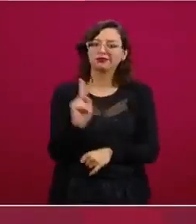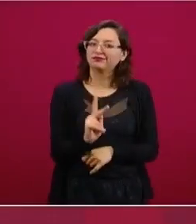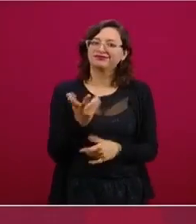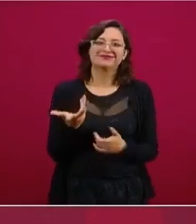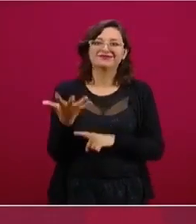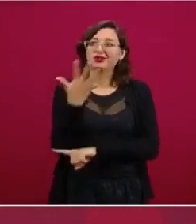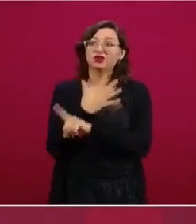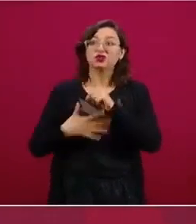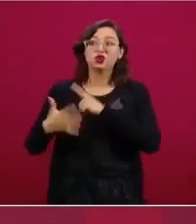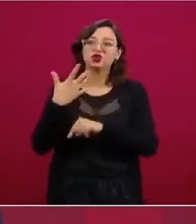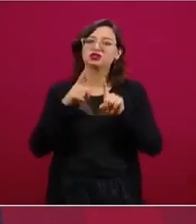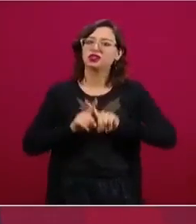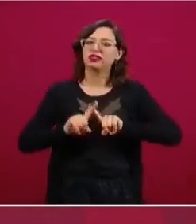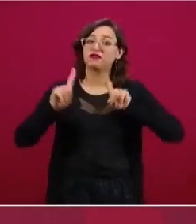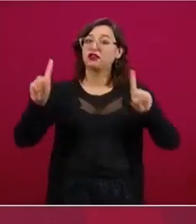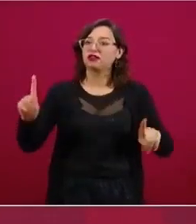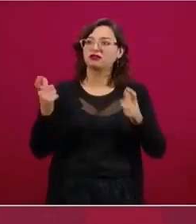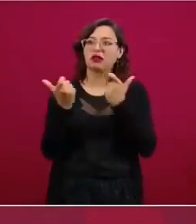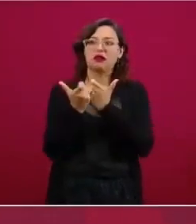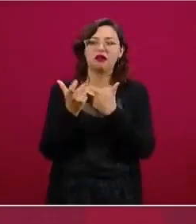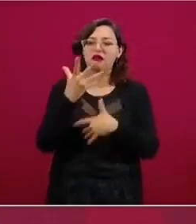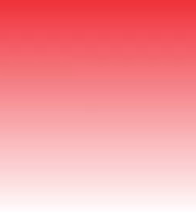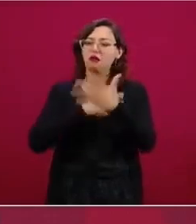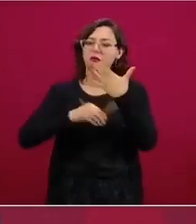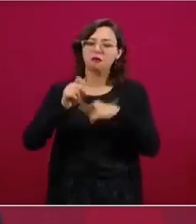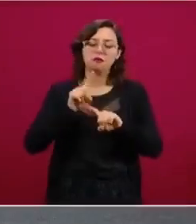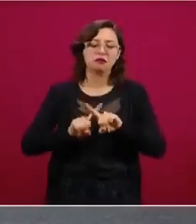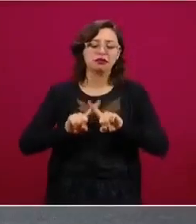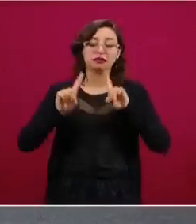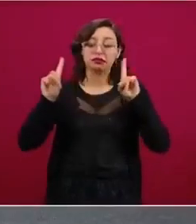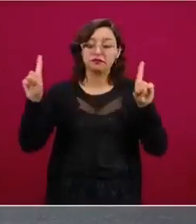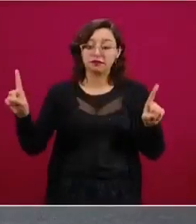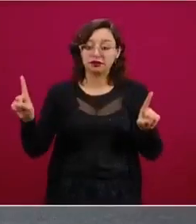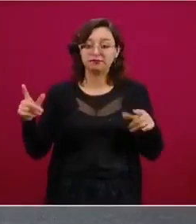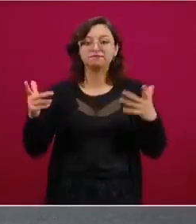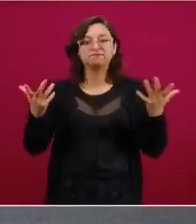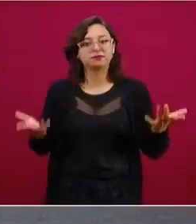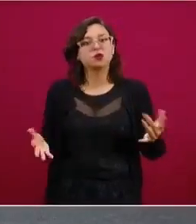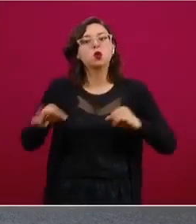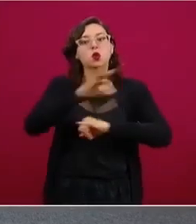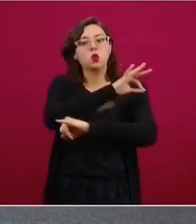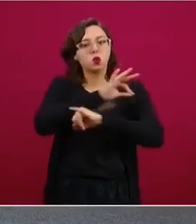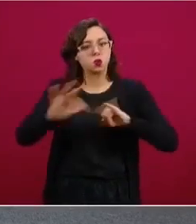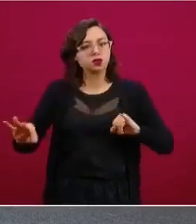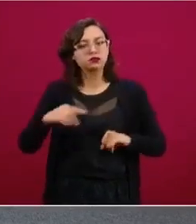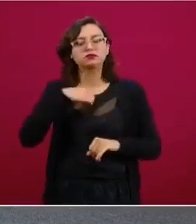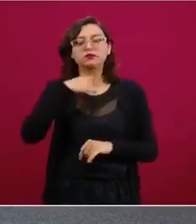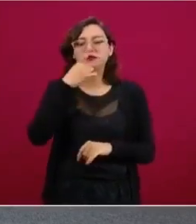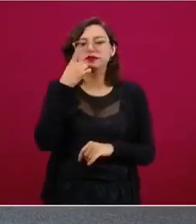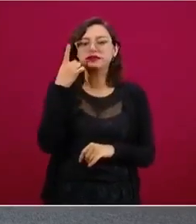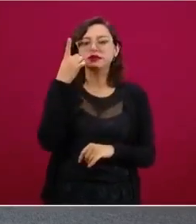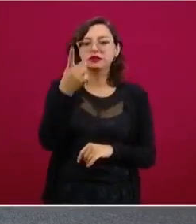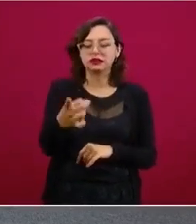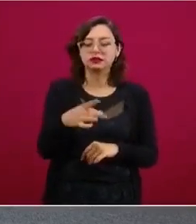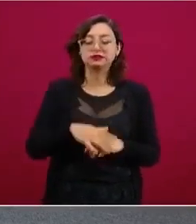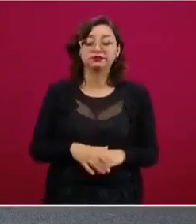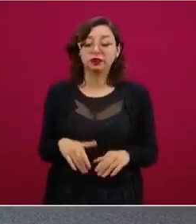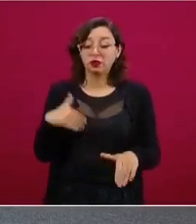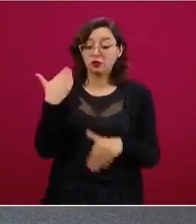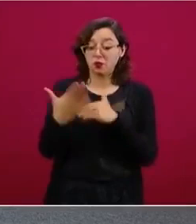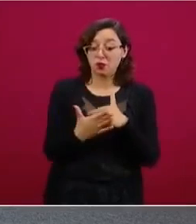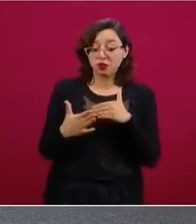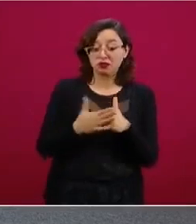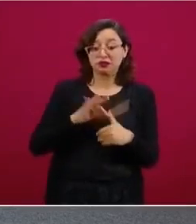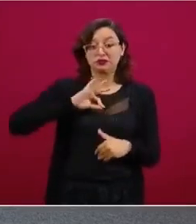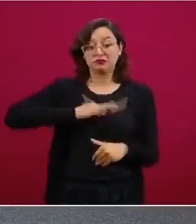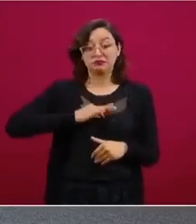realidades sociales, económicas muy diferentes. Entonces, concluyo, el acmé de la epidemia se